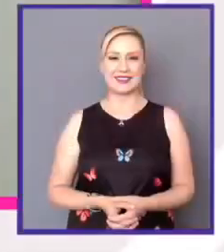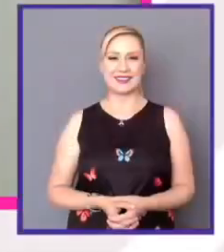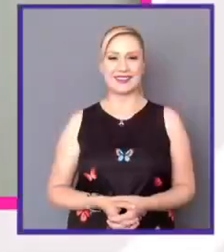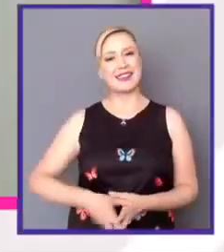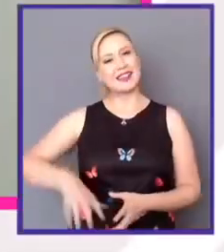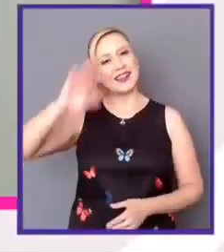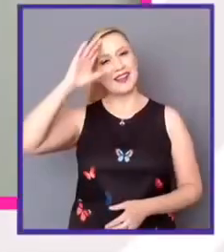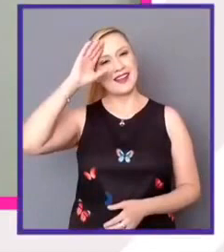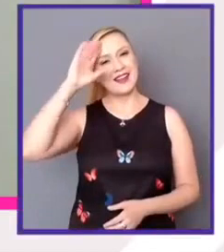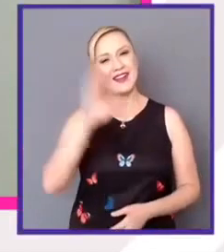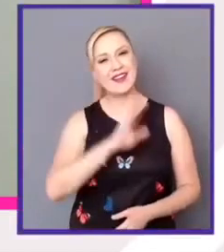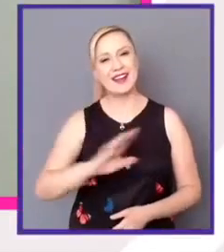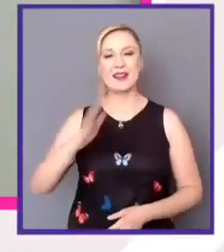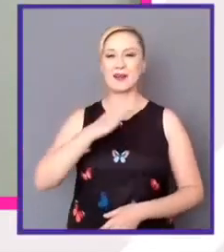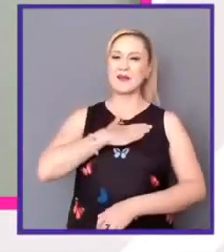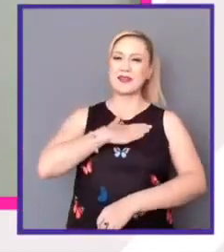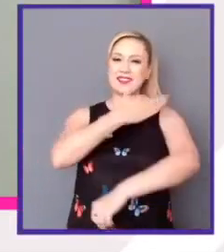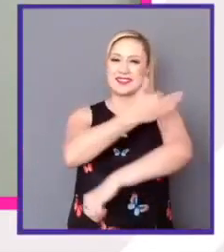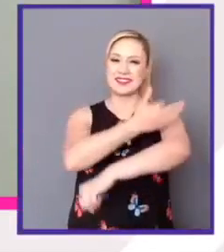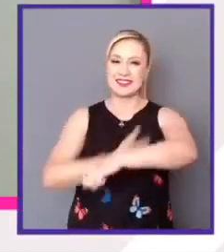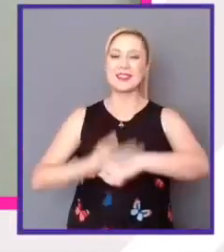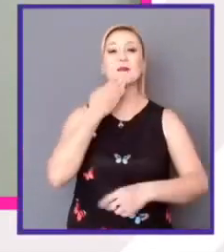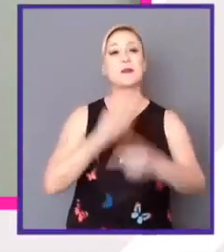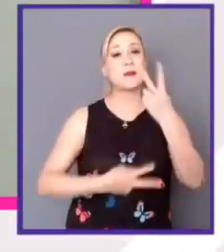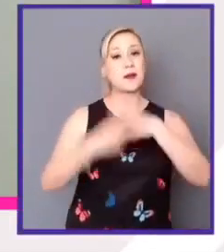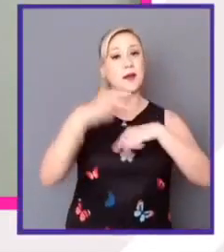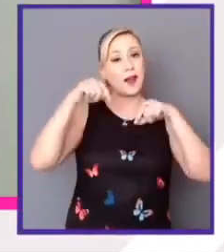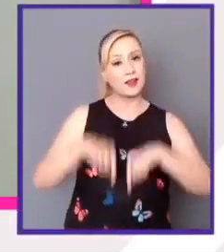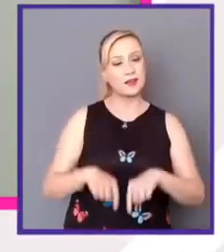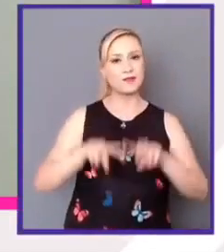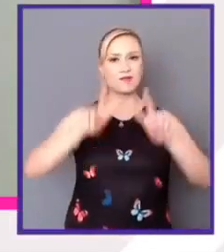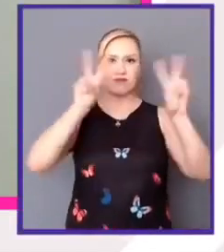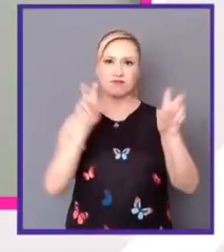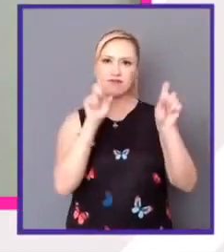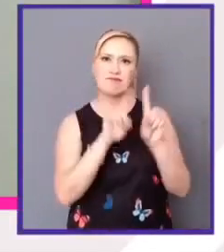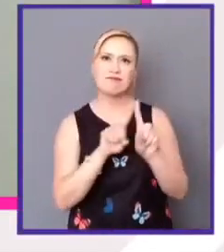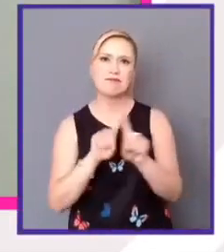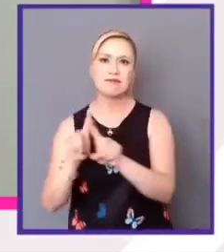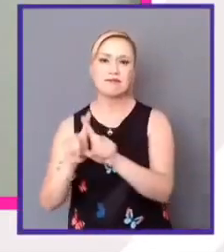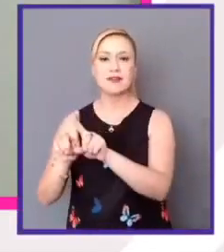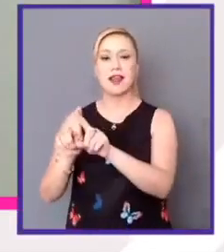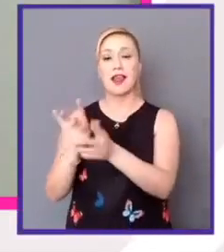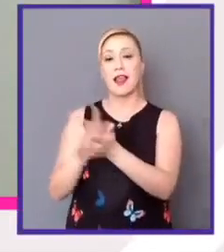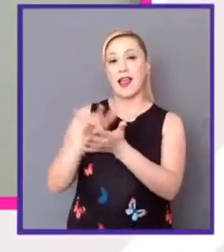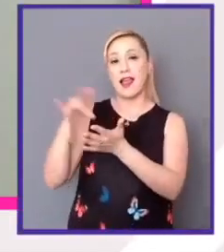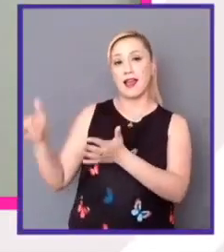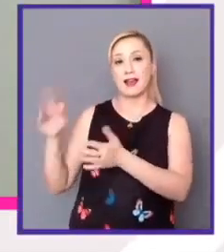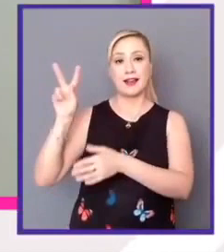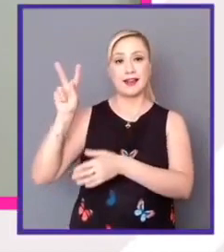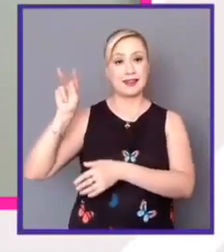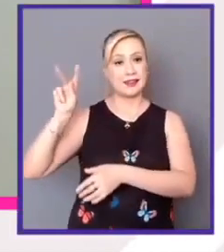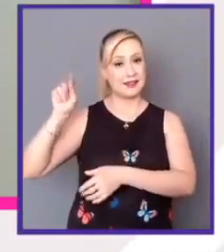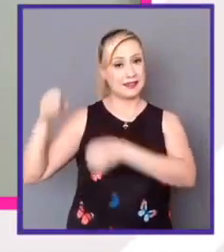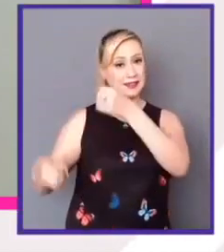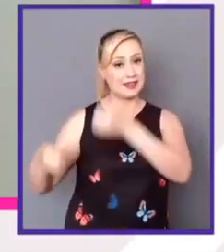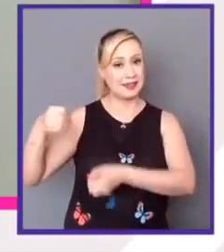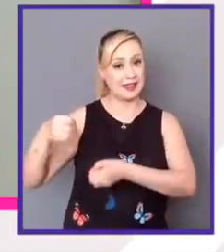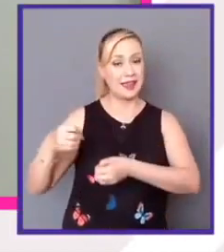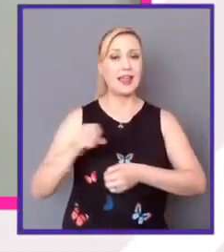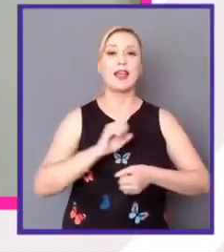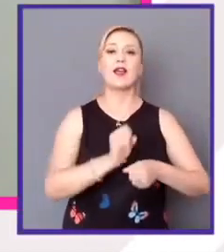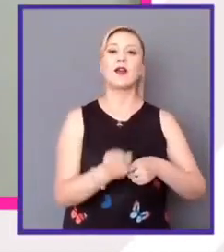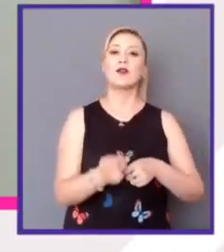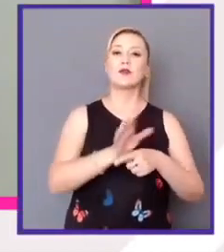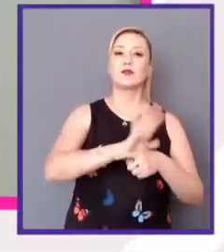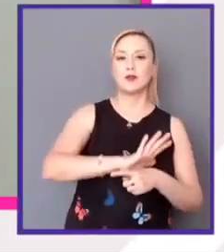Hola, ¿qué tal? Muy buenas tardes. Bienvenidos a Espacio Diverso, una coproducción entre Justicia TV y el Consejo para